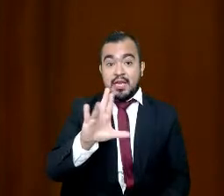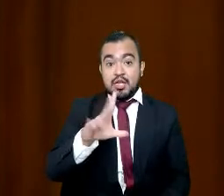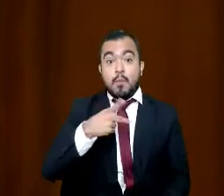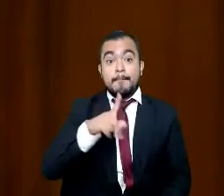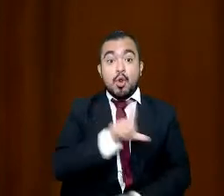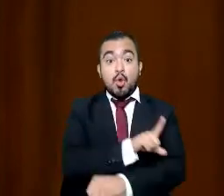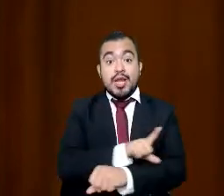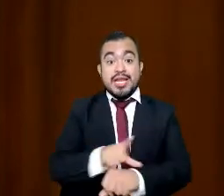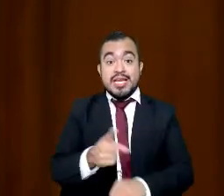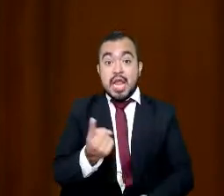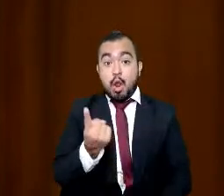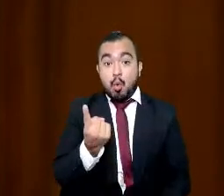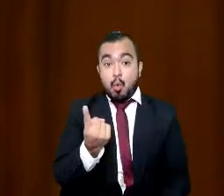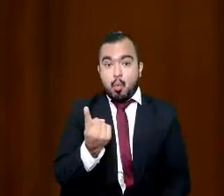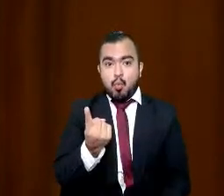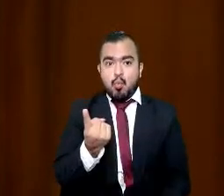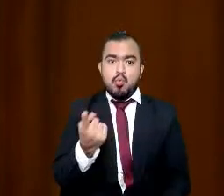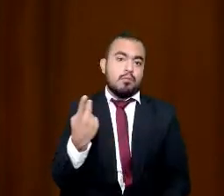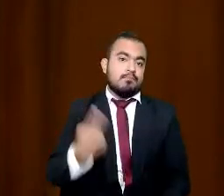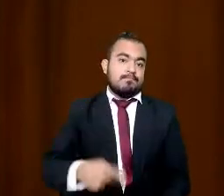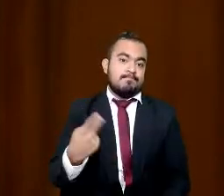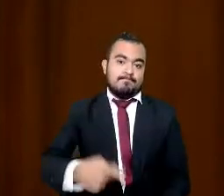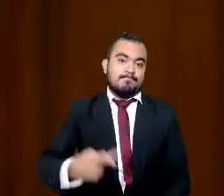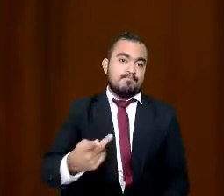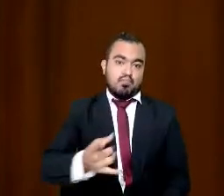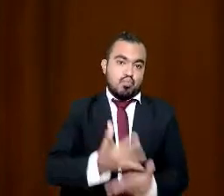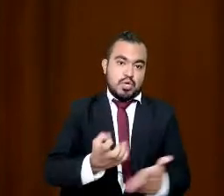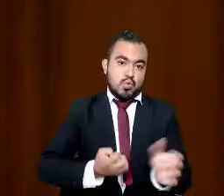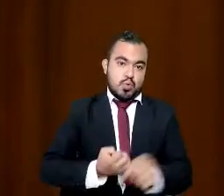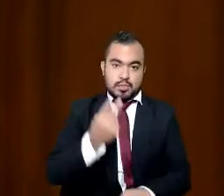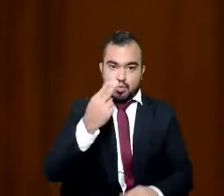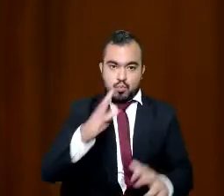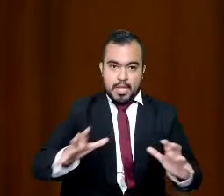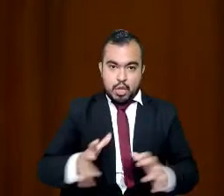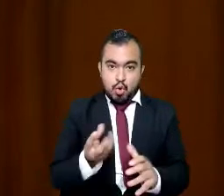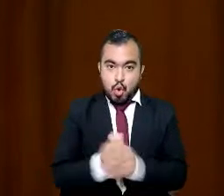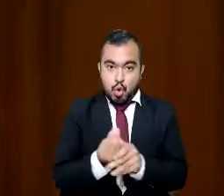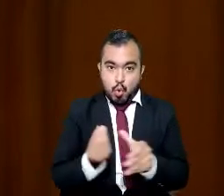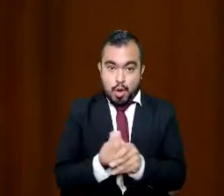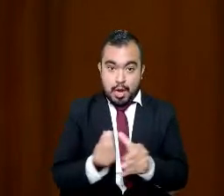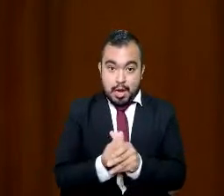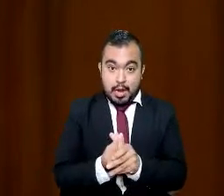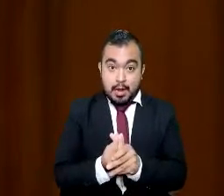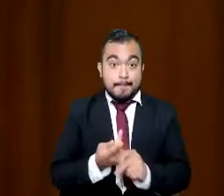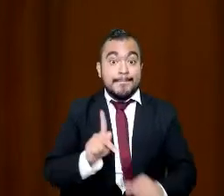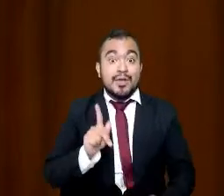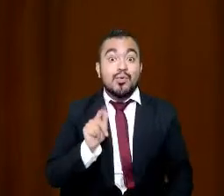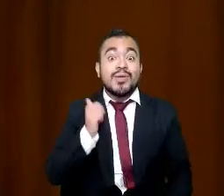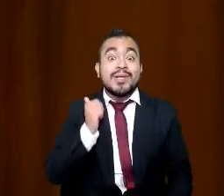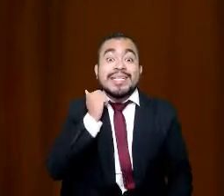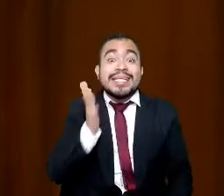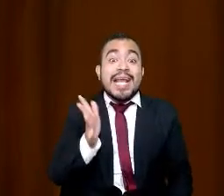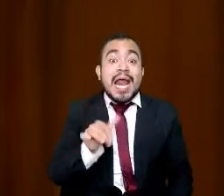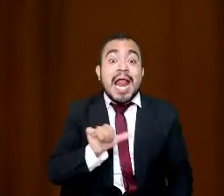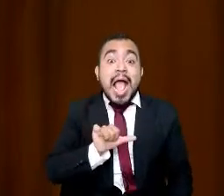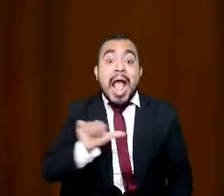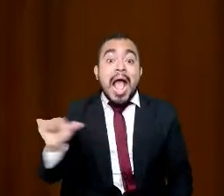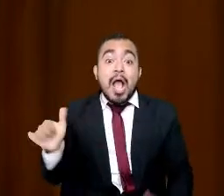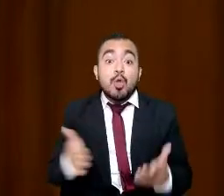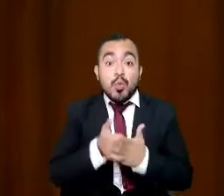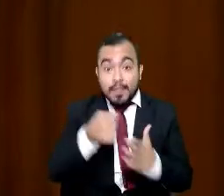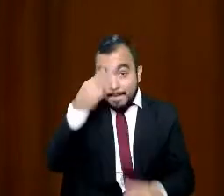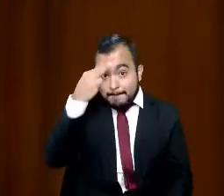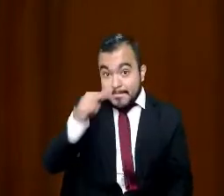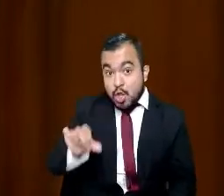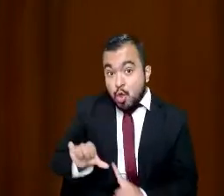vocación eminentemente local. Cuando realmente lo que quieren nuestros ciudadanos es llegar a la Ciudad de México, y es